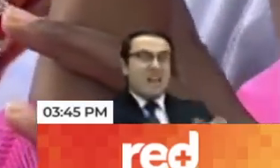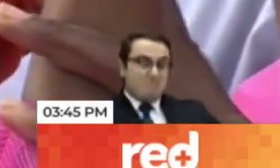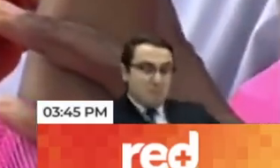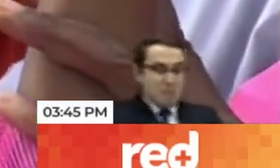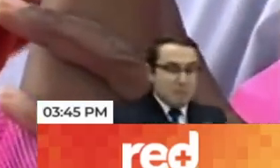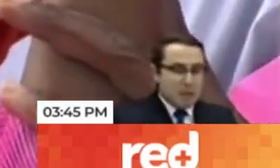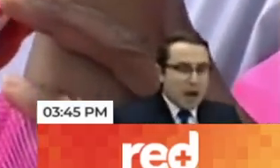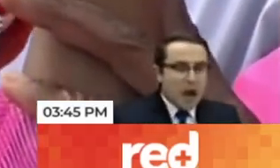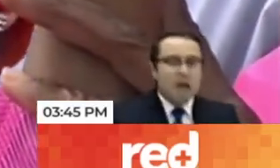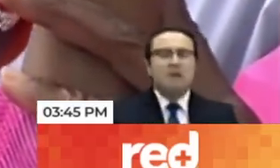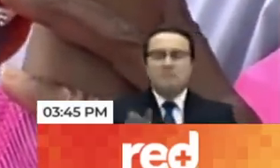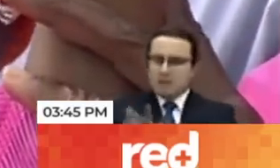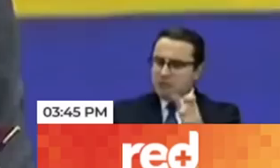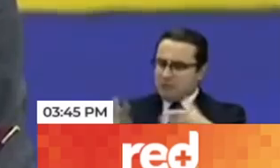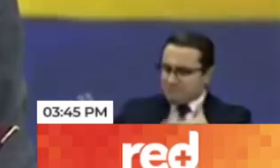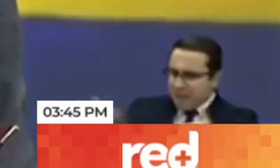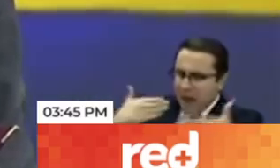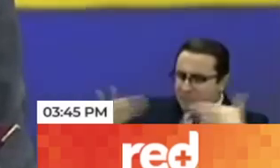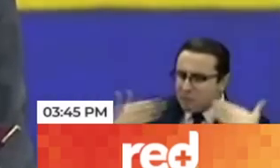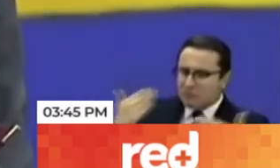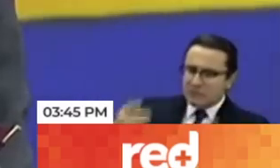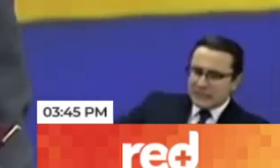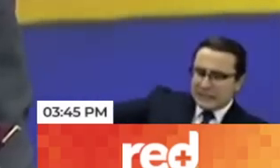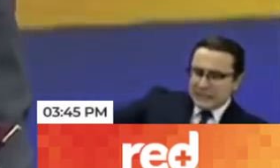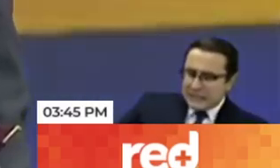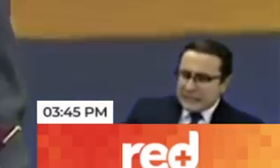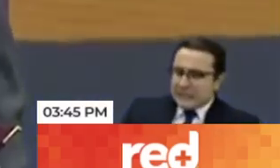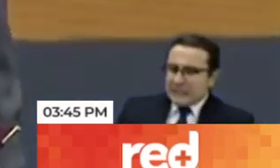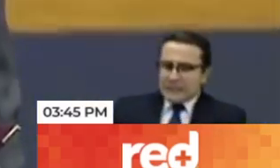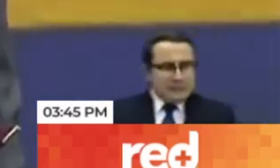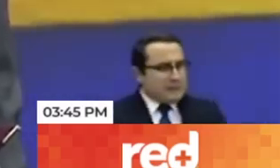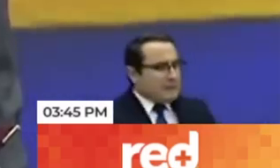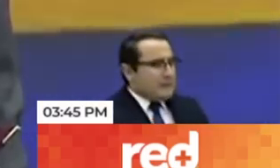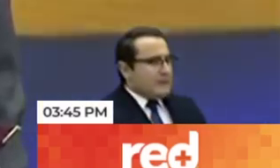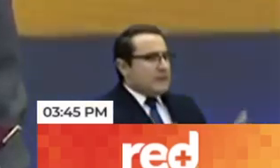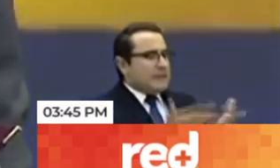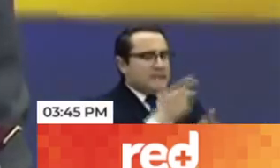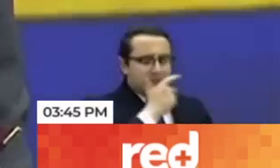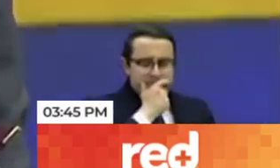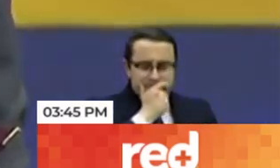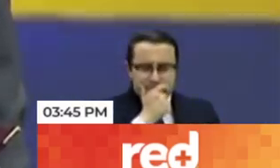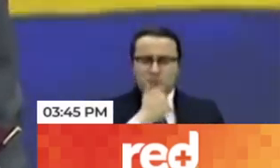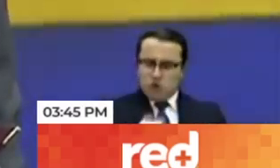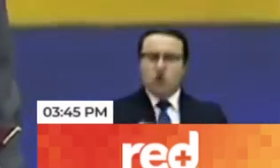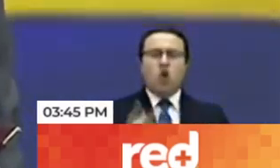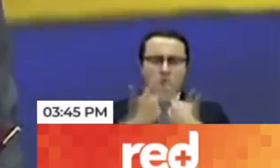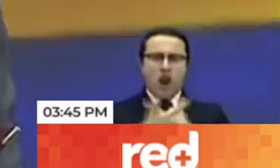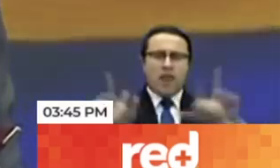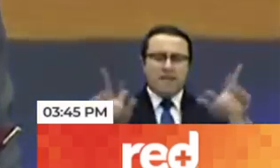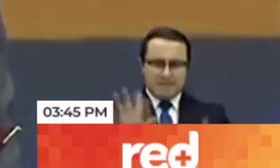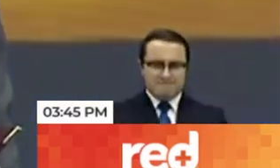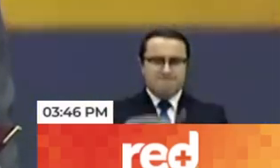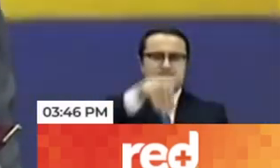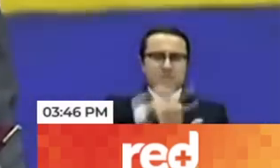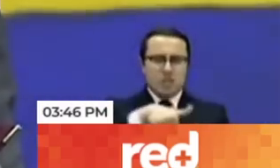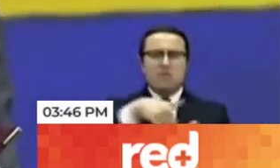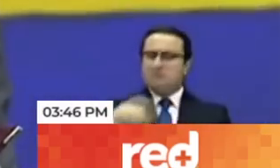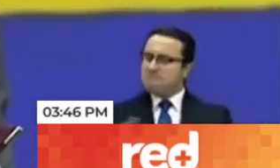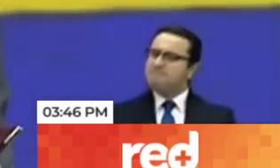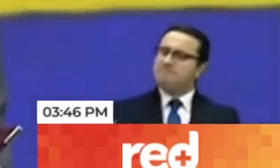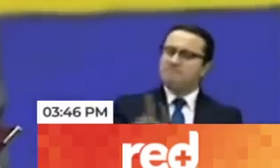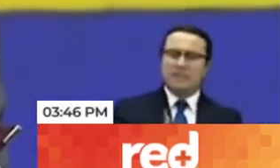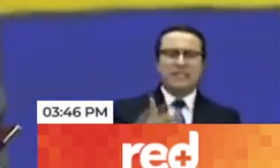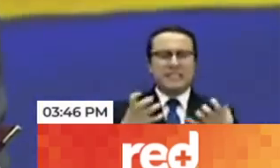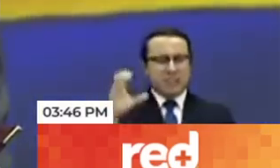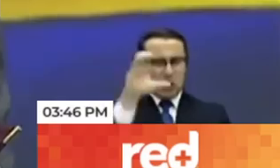un liberal convencido, hijo de esa historia, pero no es eso lo que nos trajo aquí este domingo, esta tarde. Porque esa